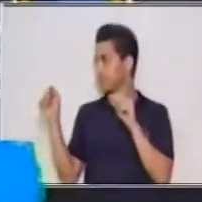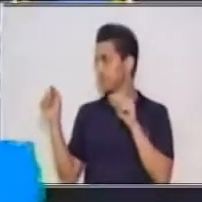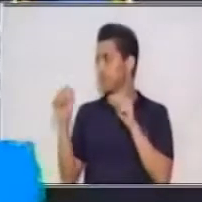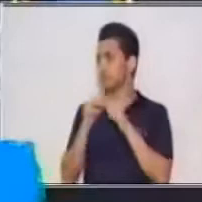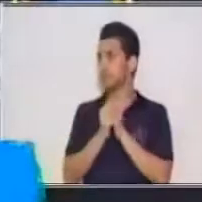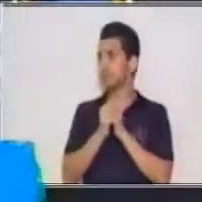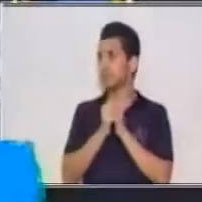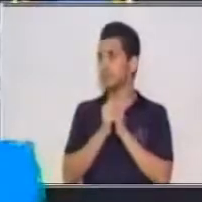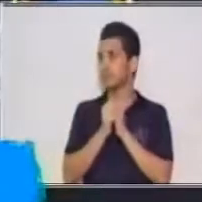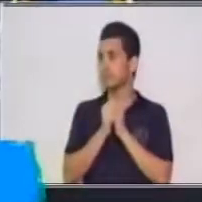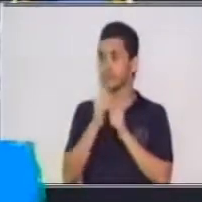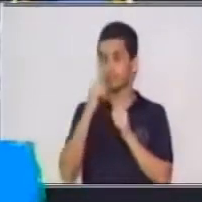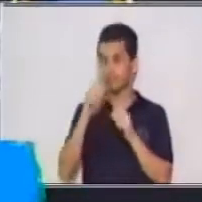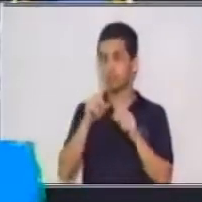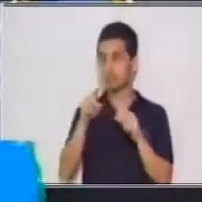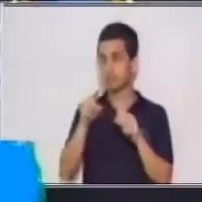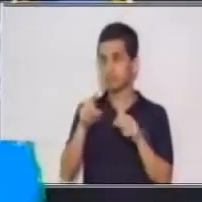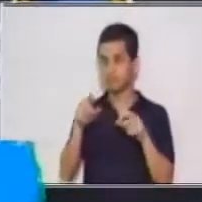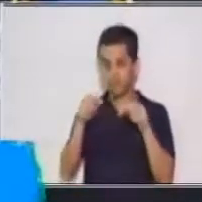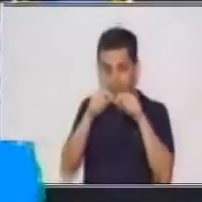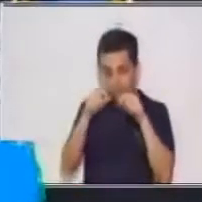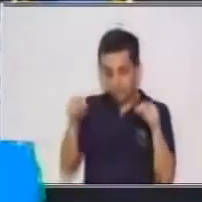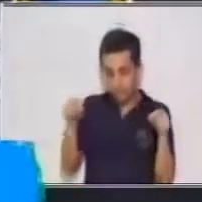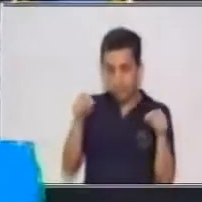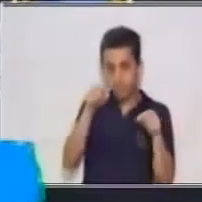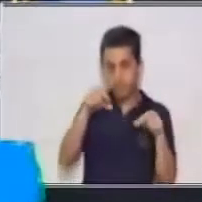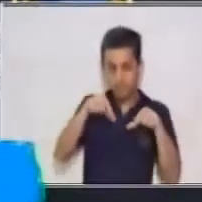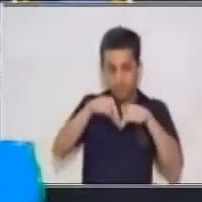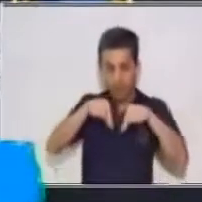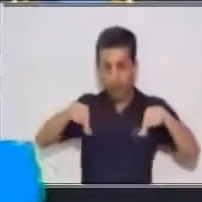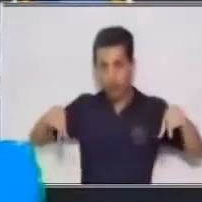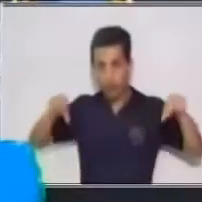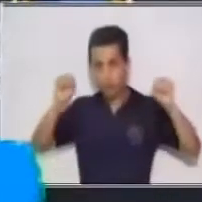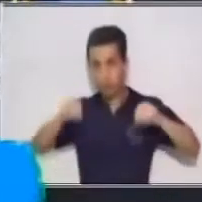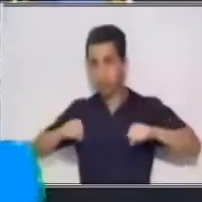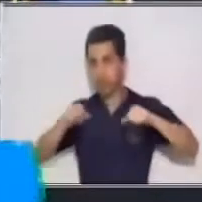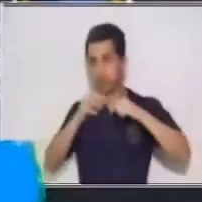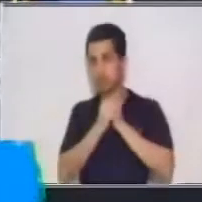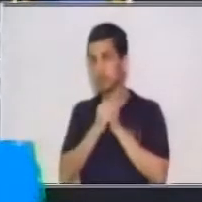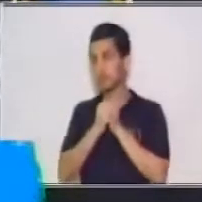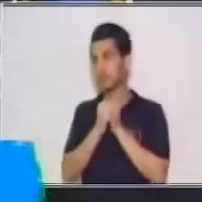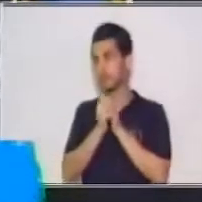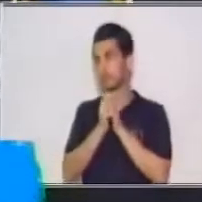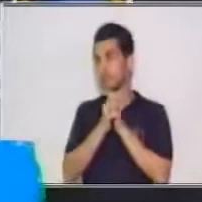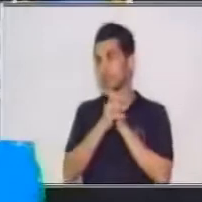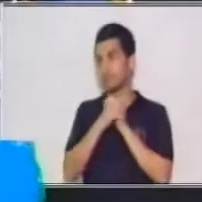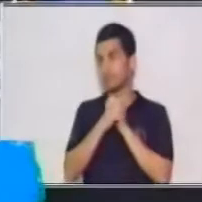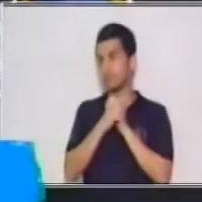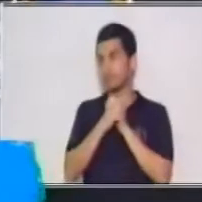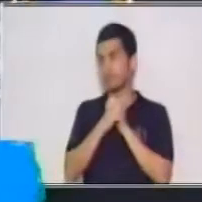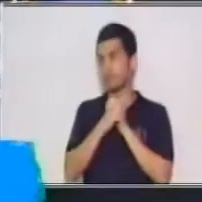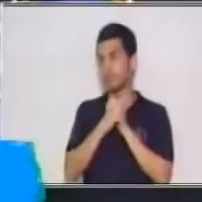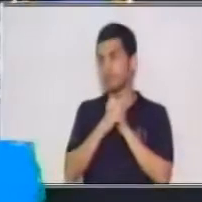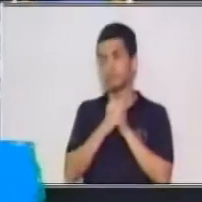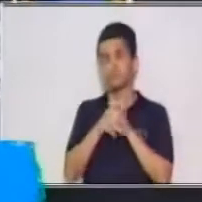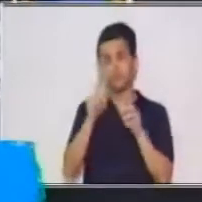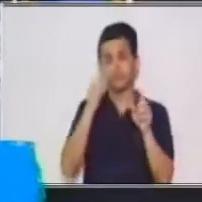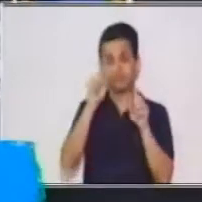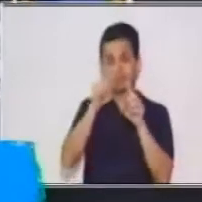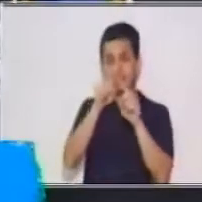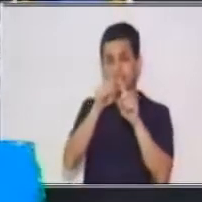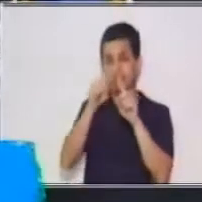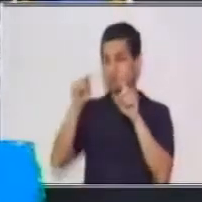círculo. Entonces tomaremos nuestra medida, con tu regla puedes hacerlo, del centro hacia la